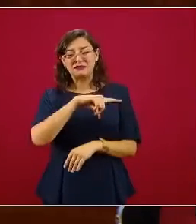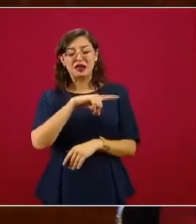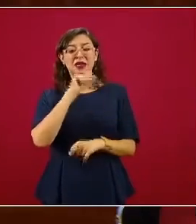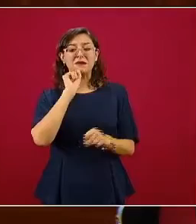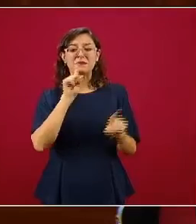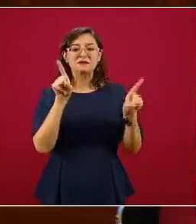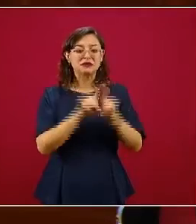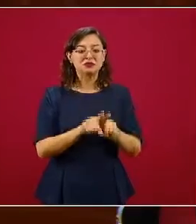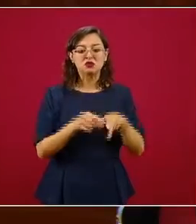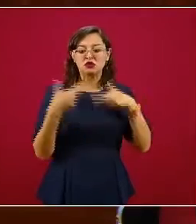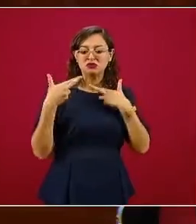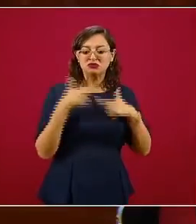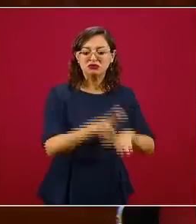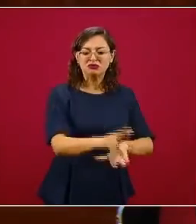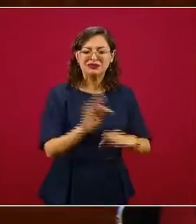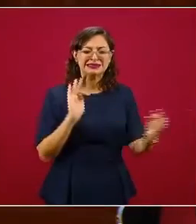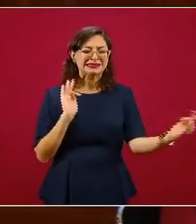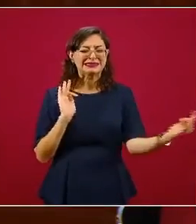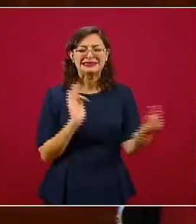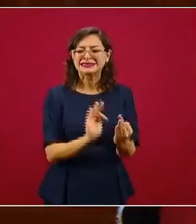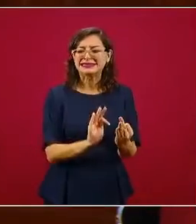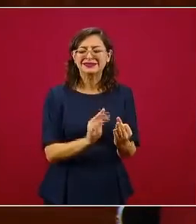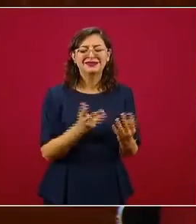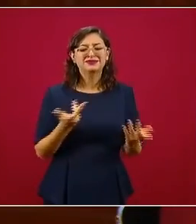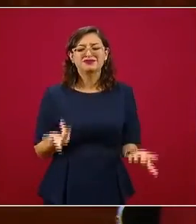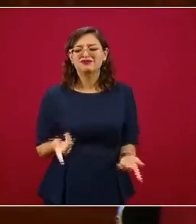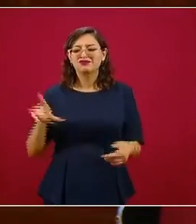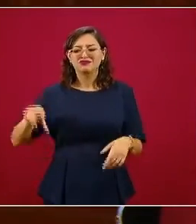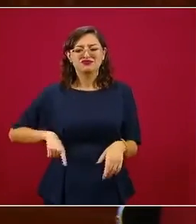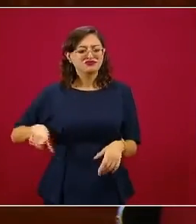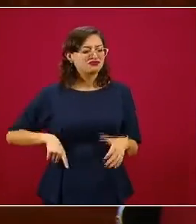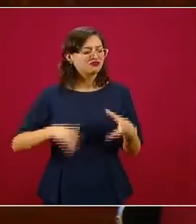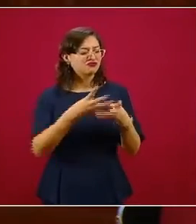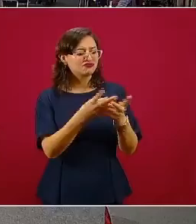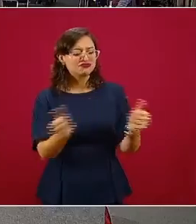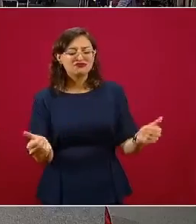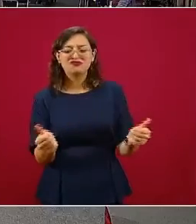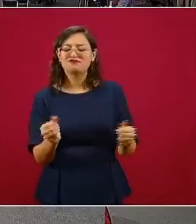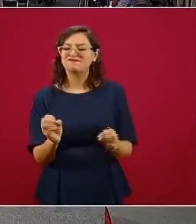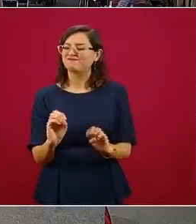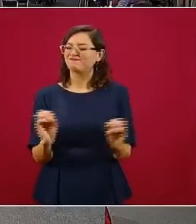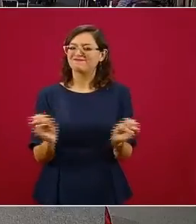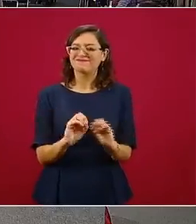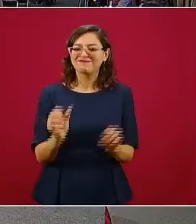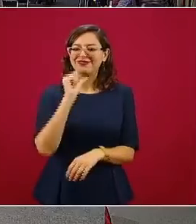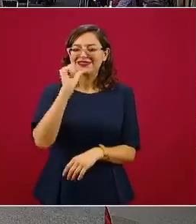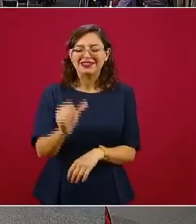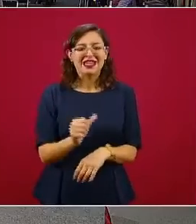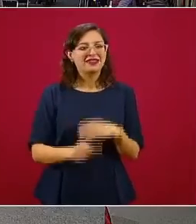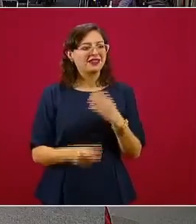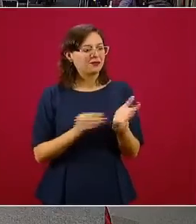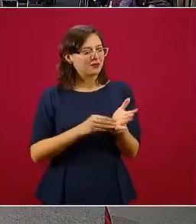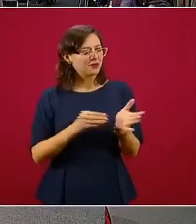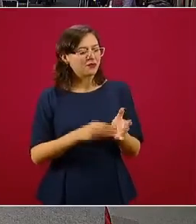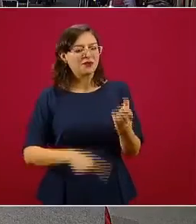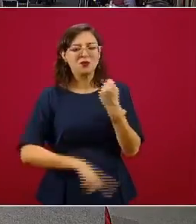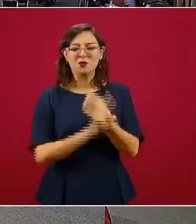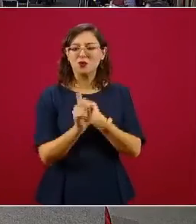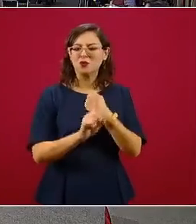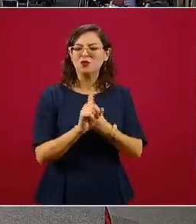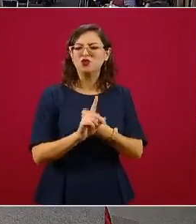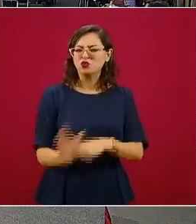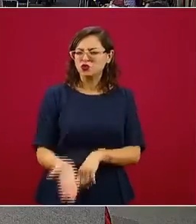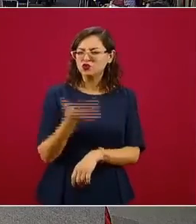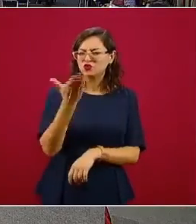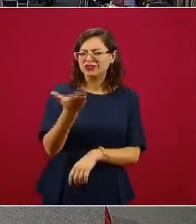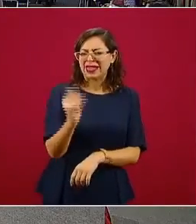los arroyos prácticamente. Ningún gobierno lo ha podido resolver. Entonces, preguntarle si usted tiene contemplado